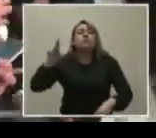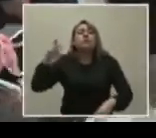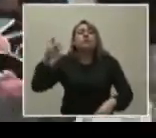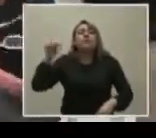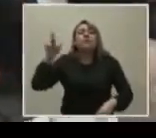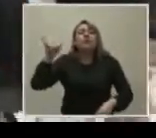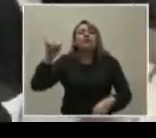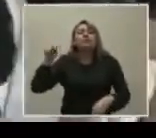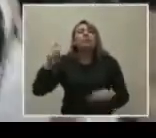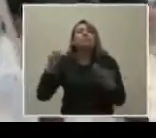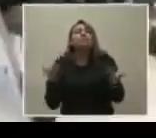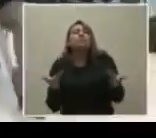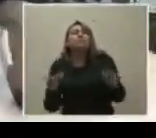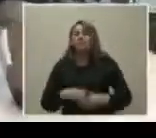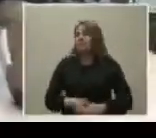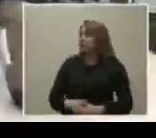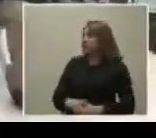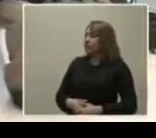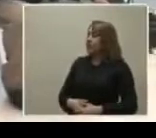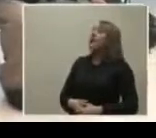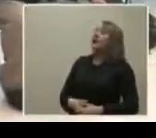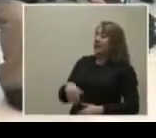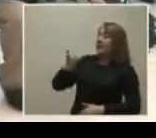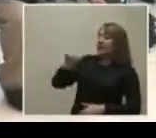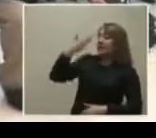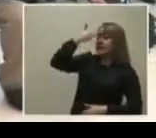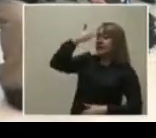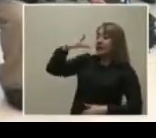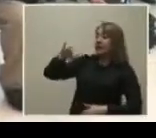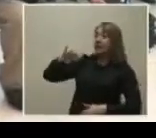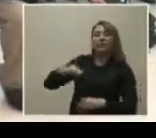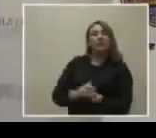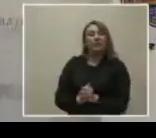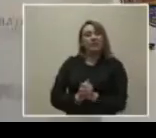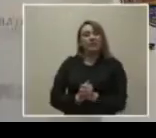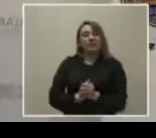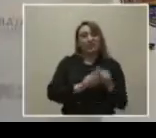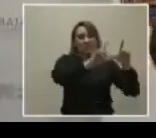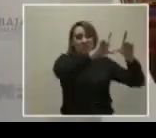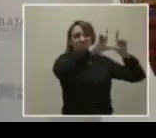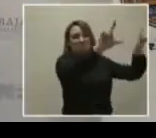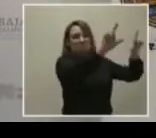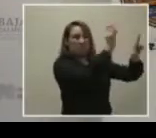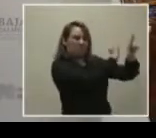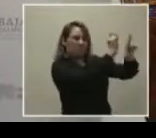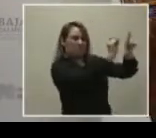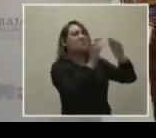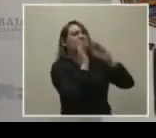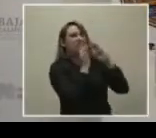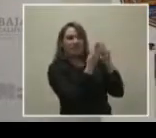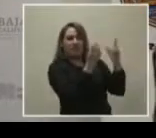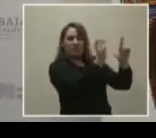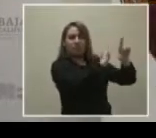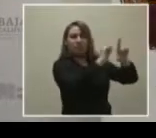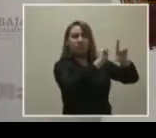Sí, tenemos conocimiento de lo escrito por esta manta o